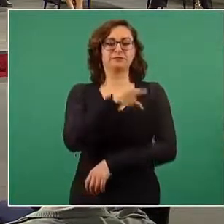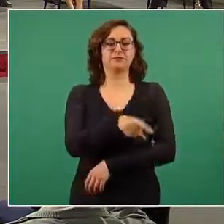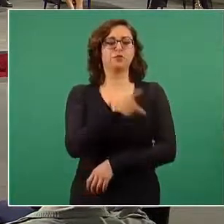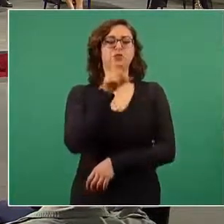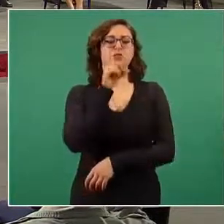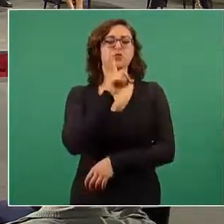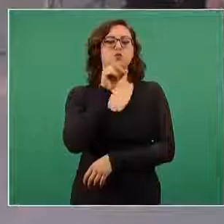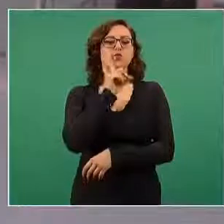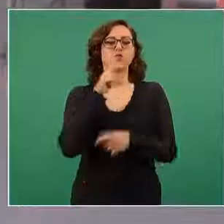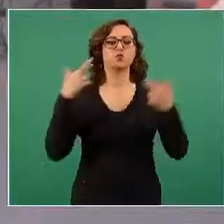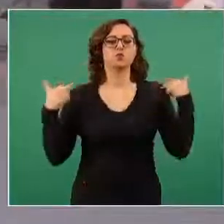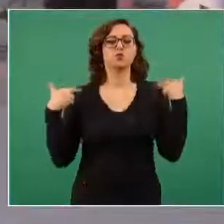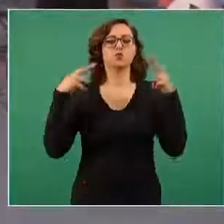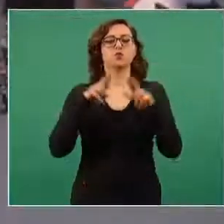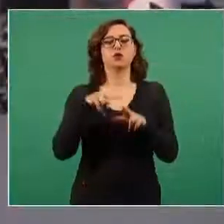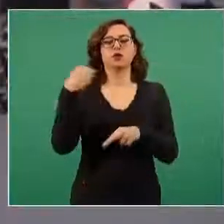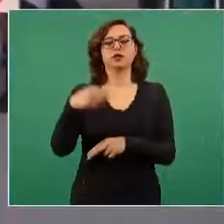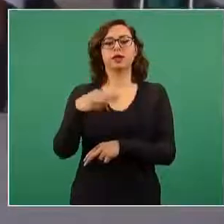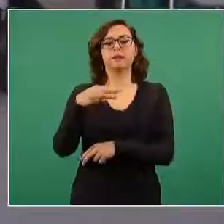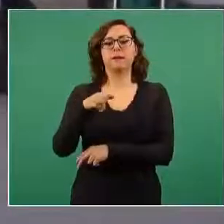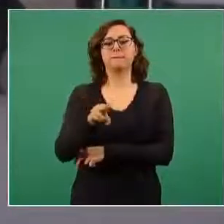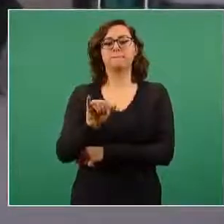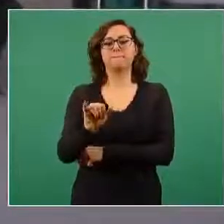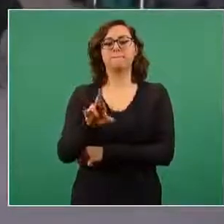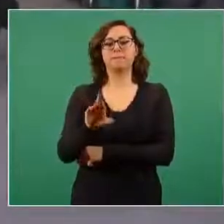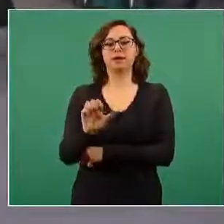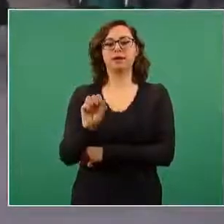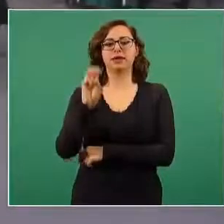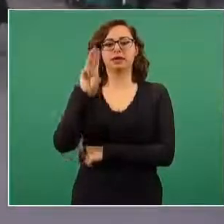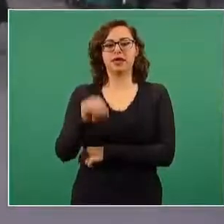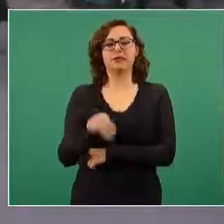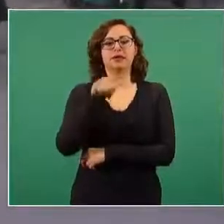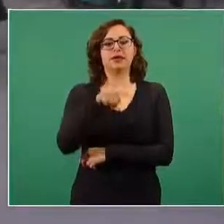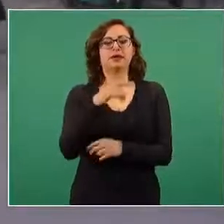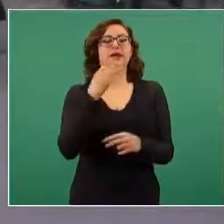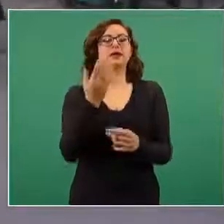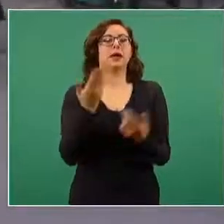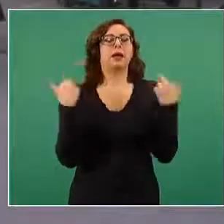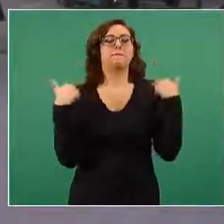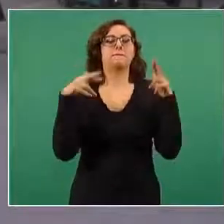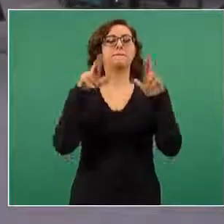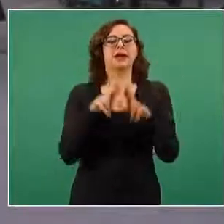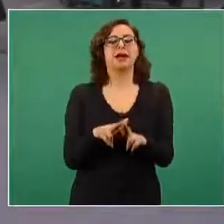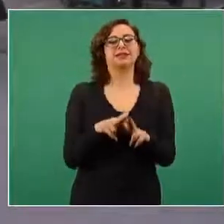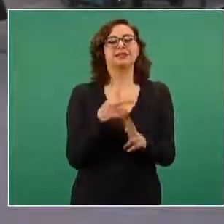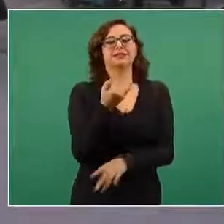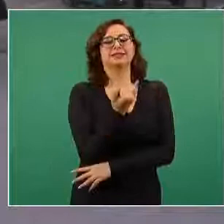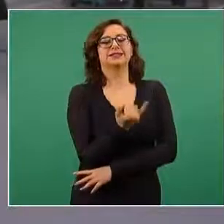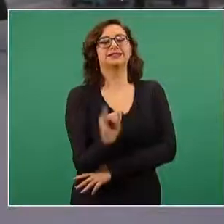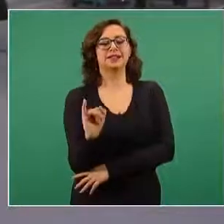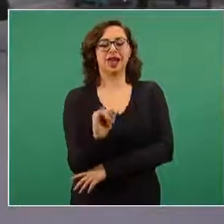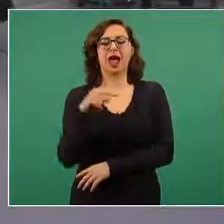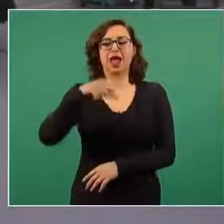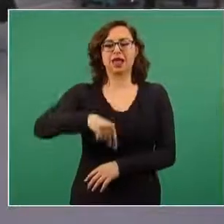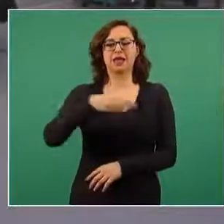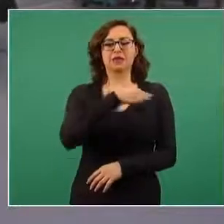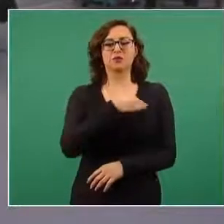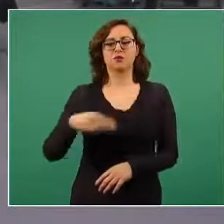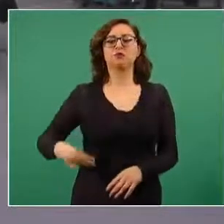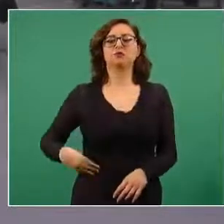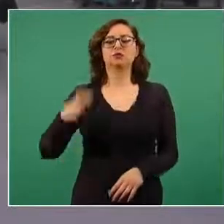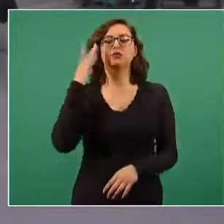educadora Miriam Echeverría del Jardín de Niños de aquí del municipio de Santa